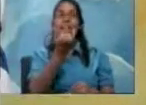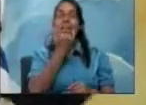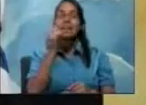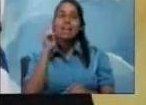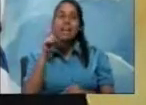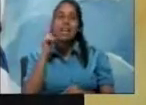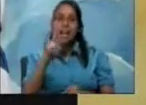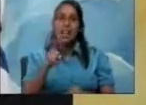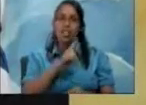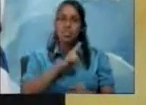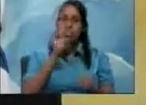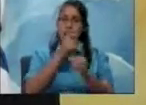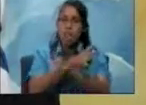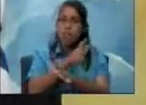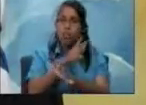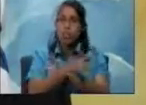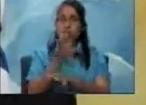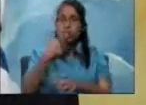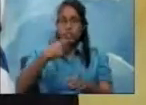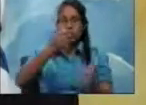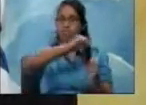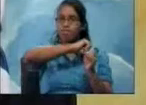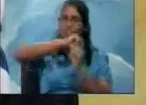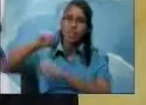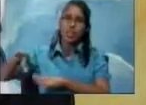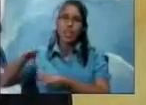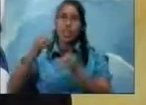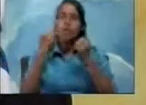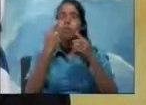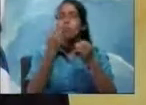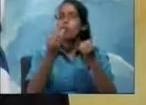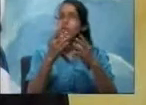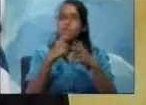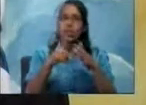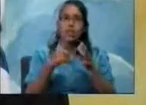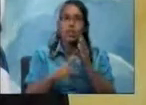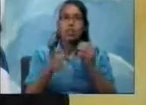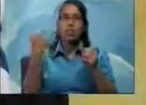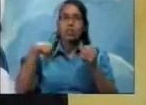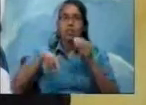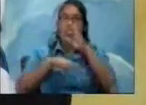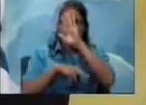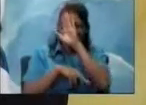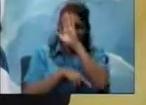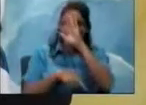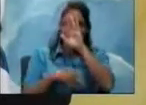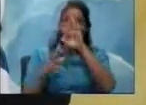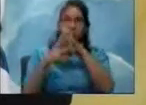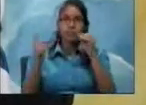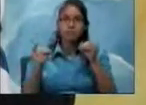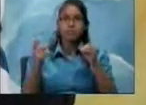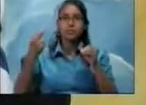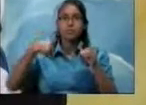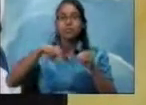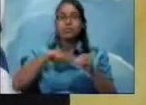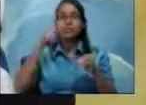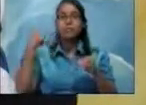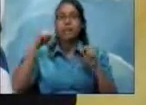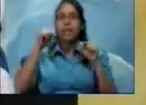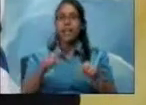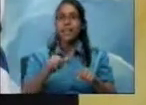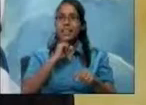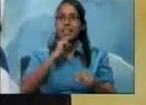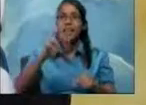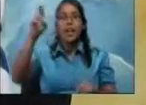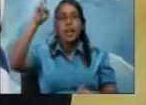del adulterio me tengo que despojar hay muchas cosas de las cuales nosotros tenemos que despojarnos Hola lo que nosotros tenemos ahora es que